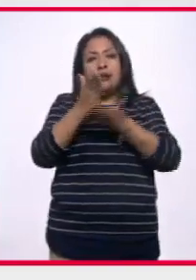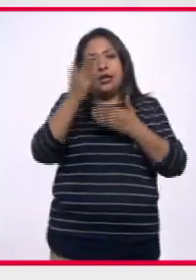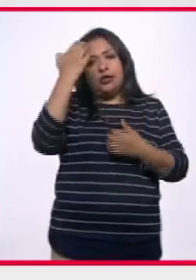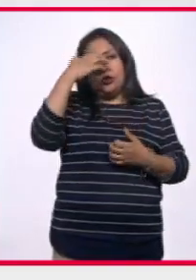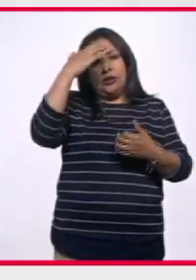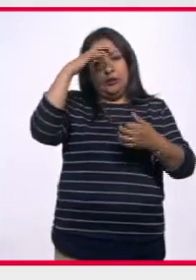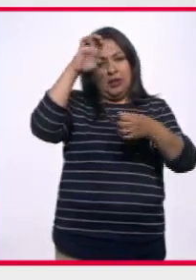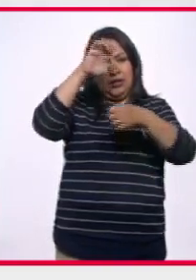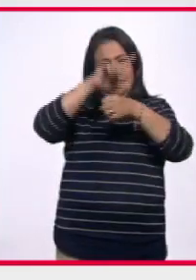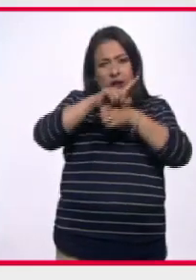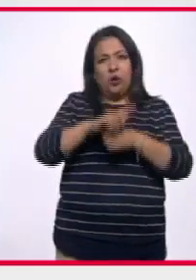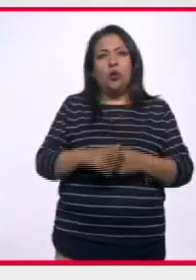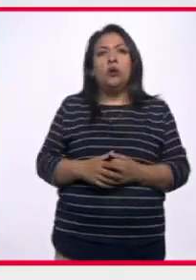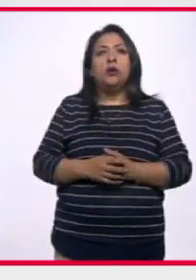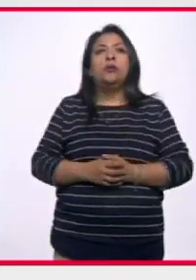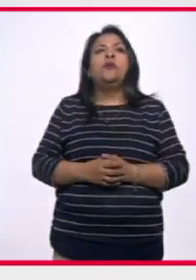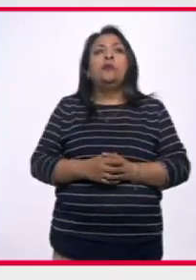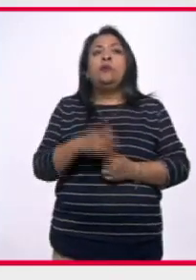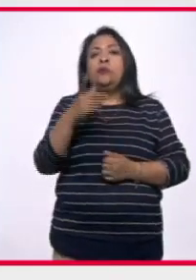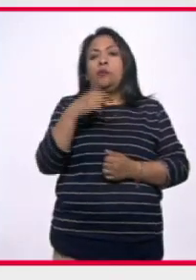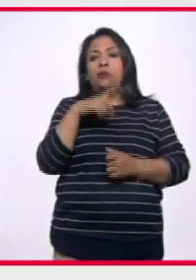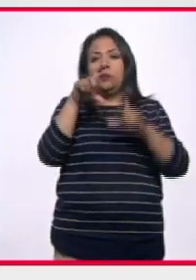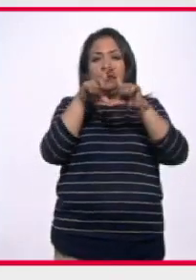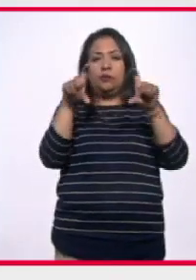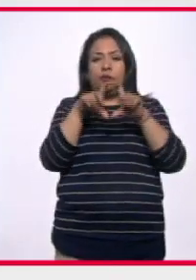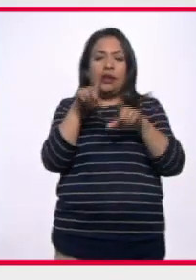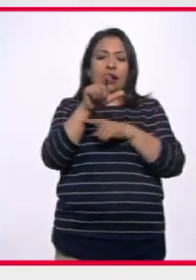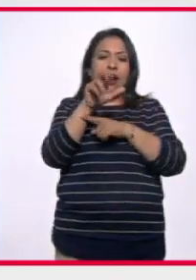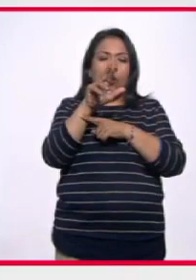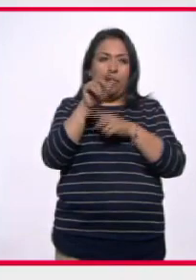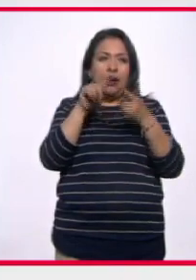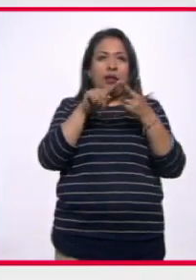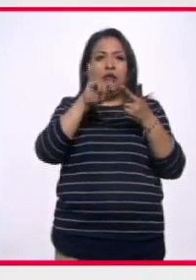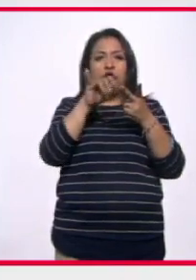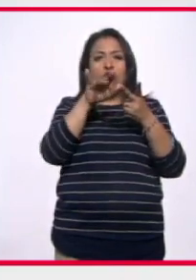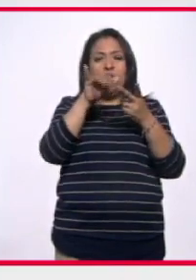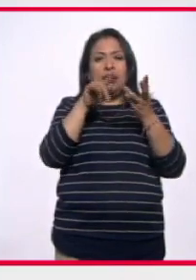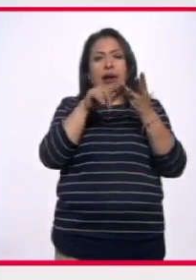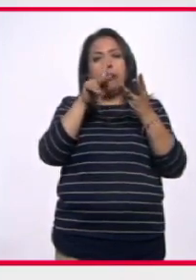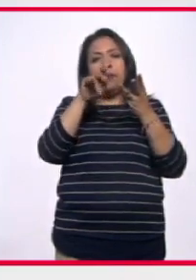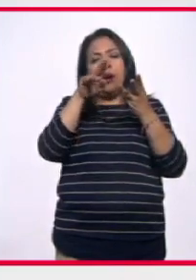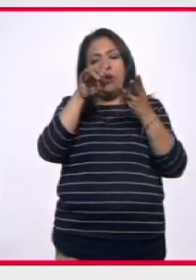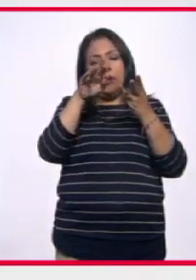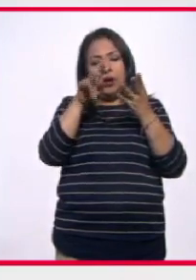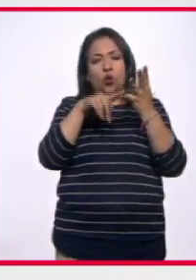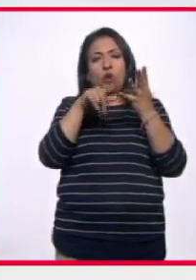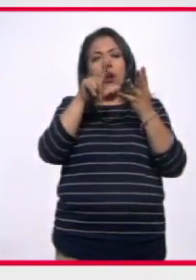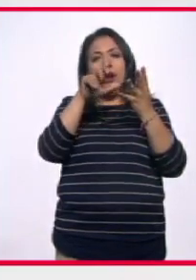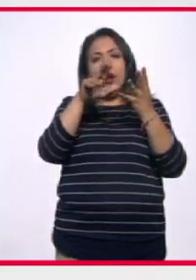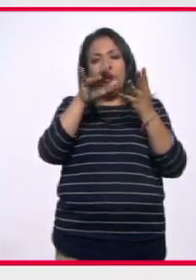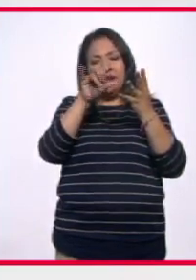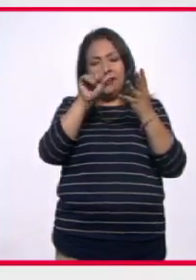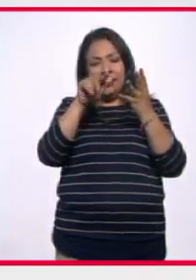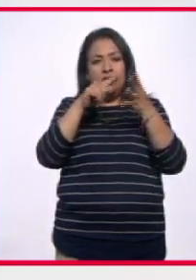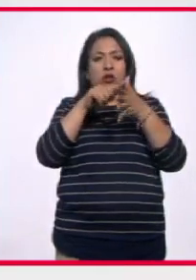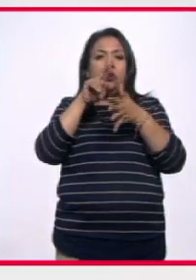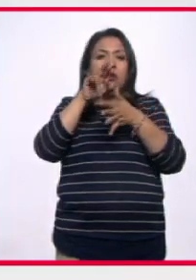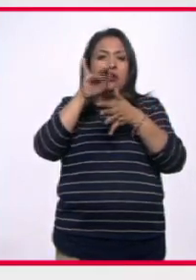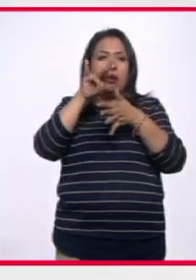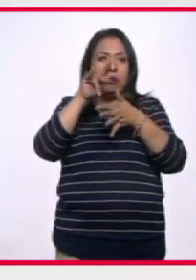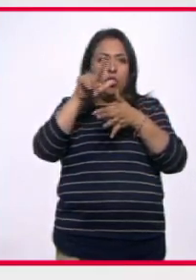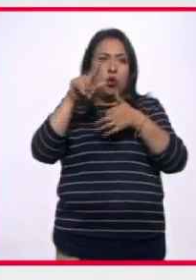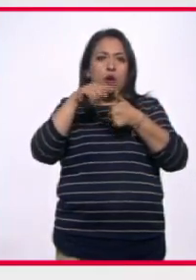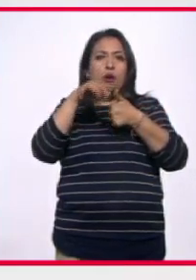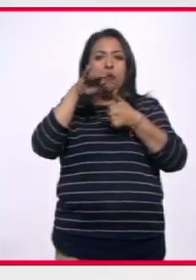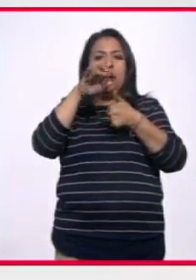experiencia cultural los textos de laura paredes luliana qureshi paula marull laura santos rita post